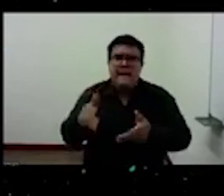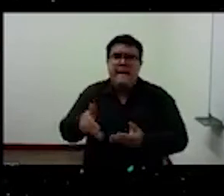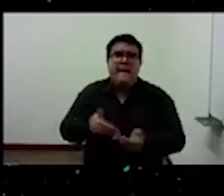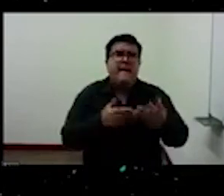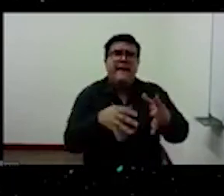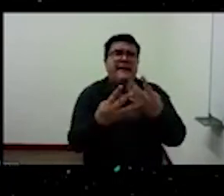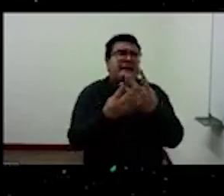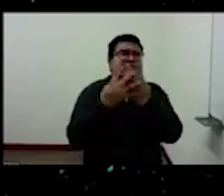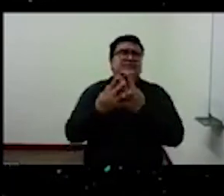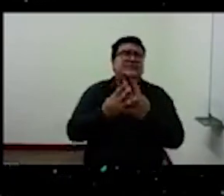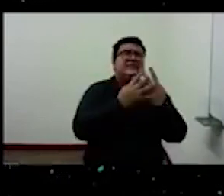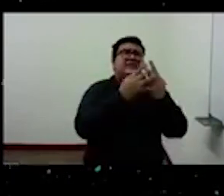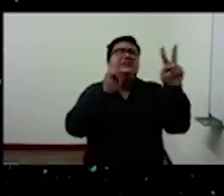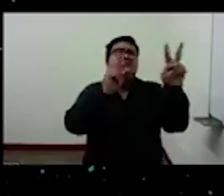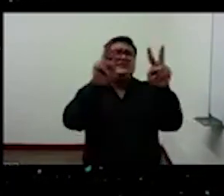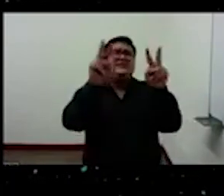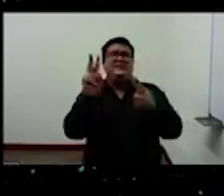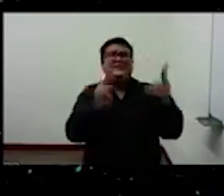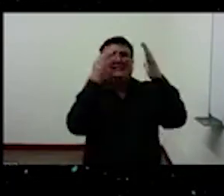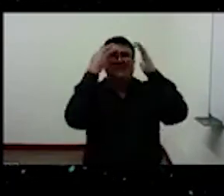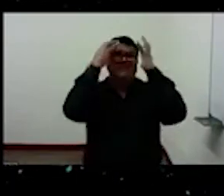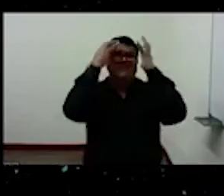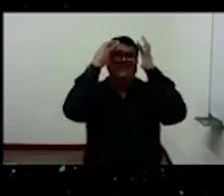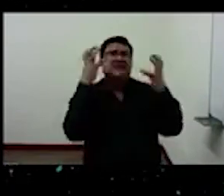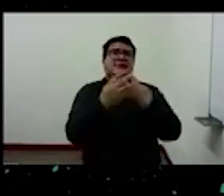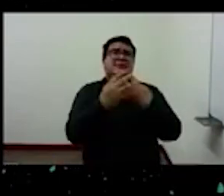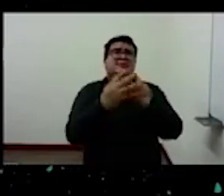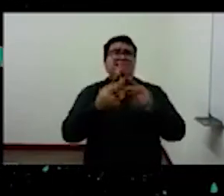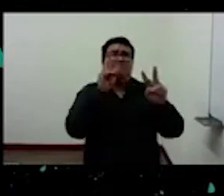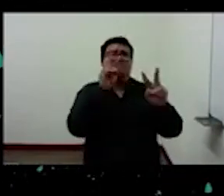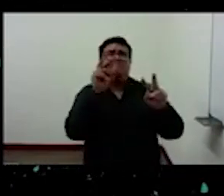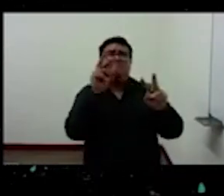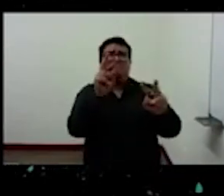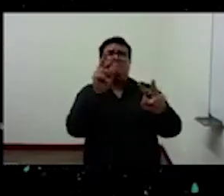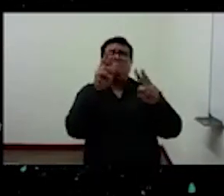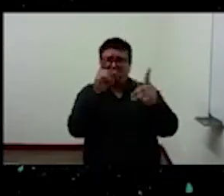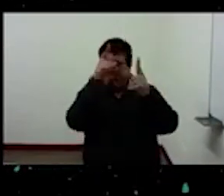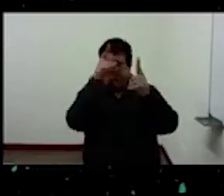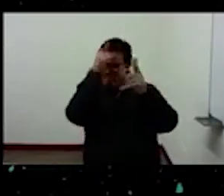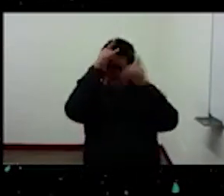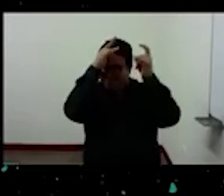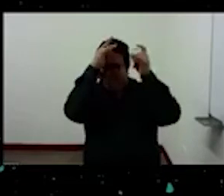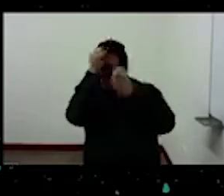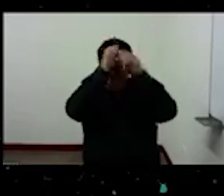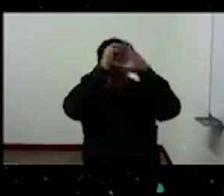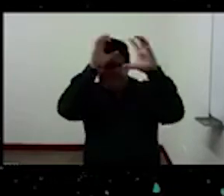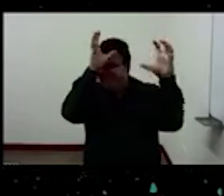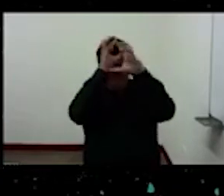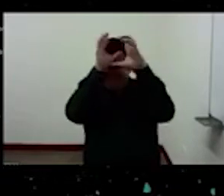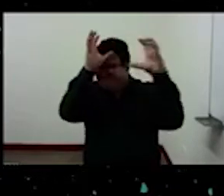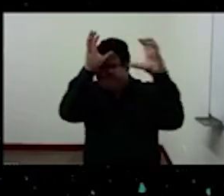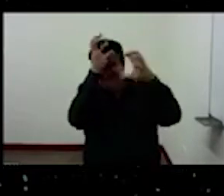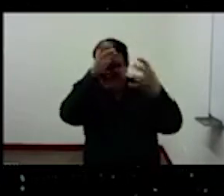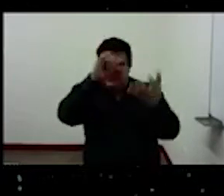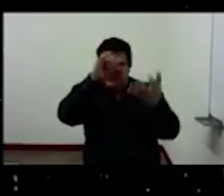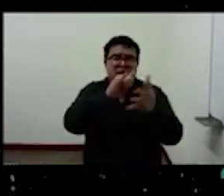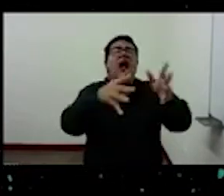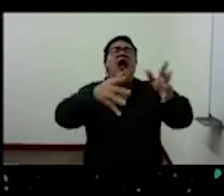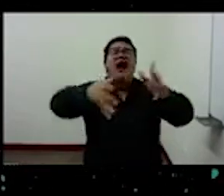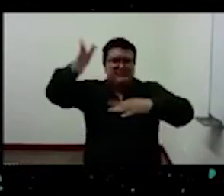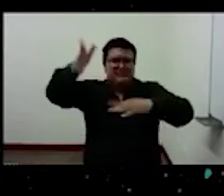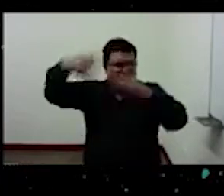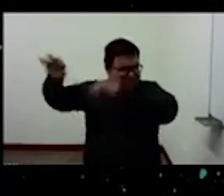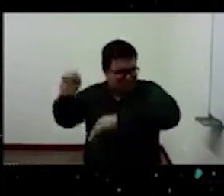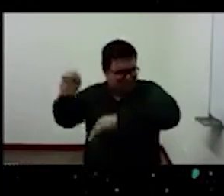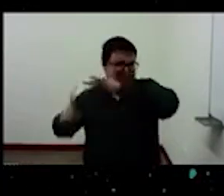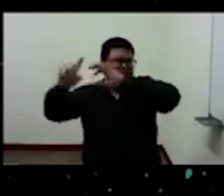al cuadro, es lo inefable. También por eso retorna la imagen de los dos momentos del Big Bang.